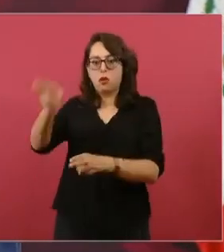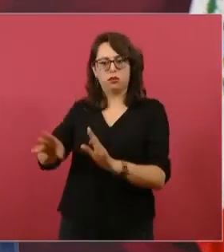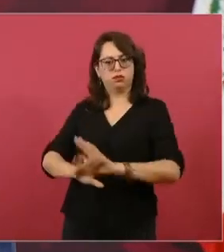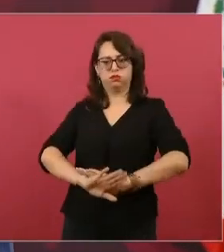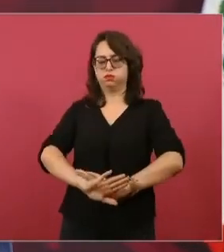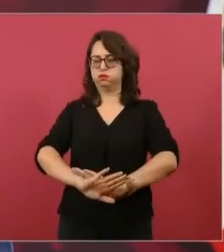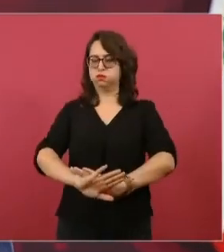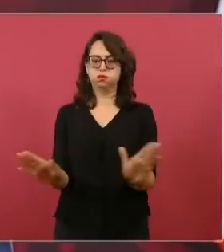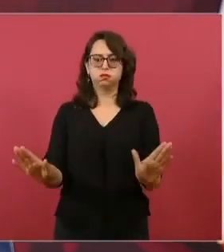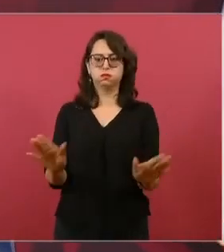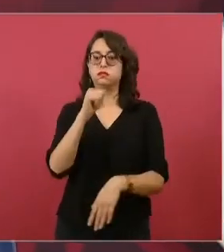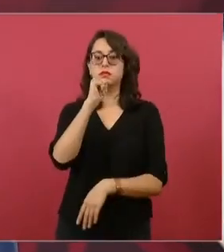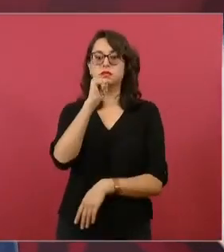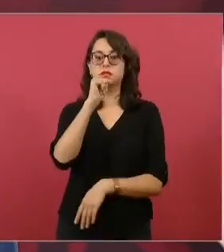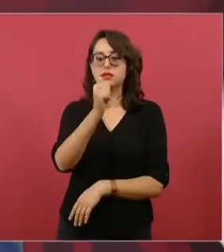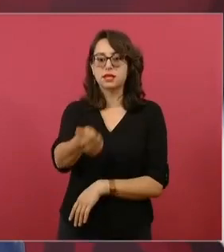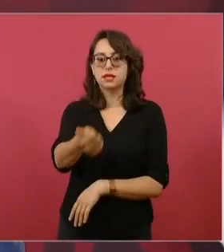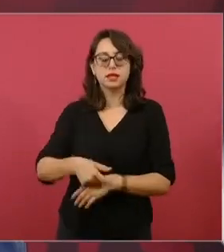Prohibido prohibir.